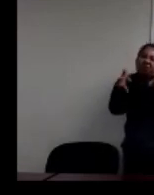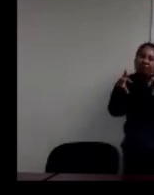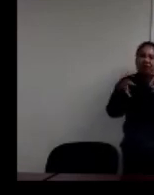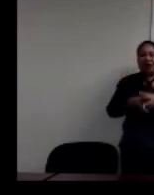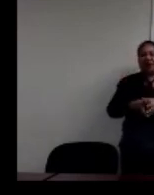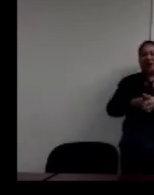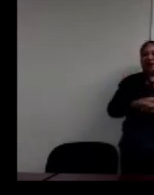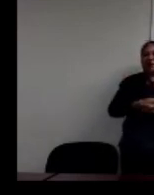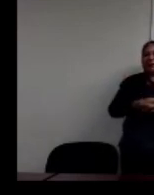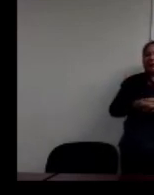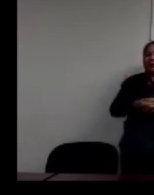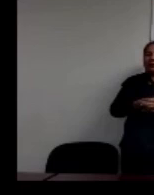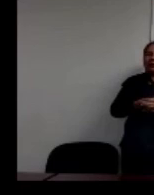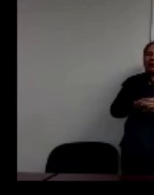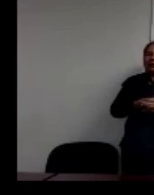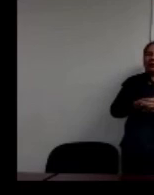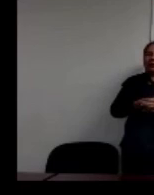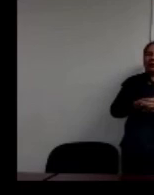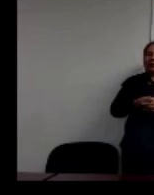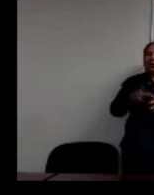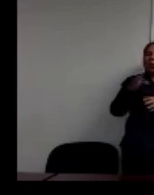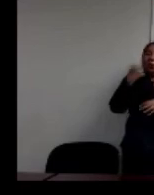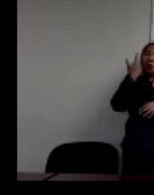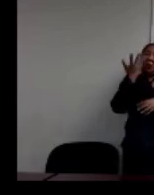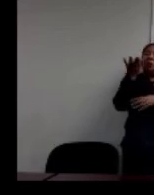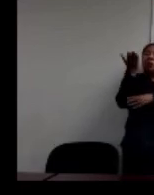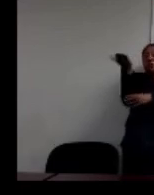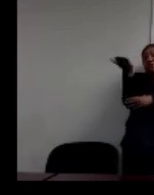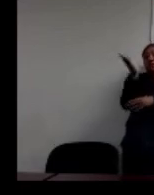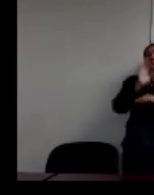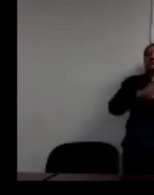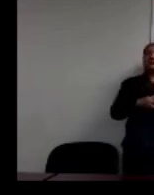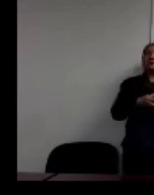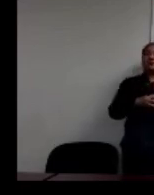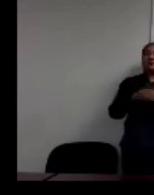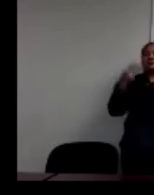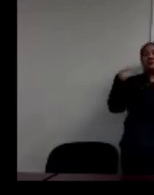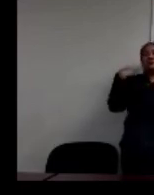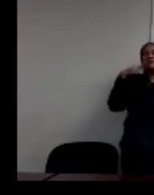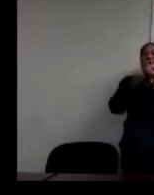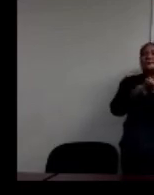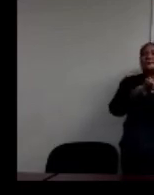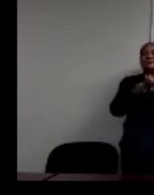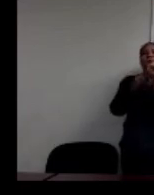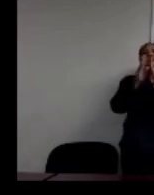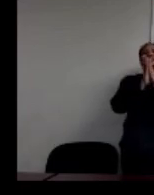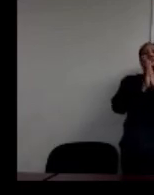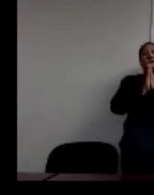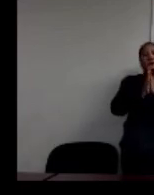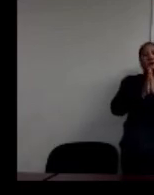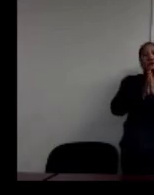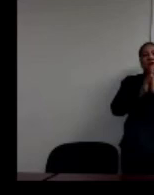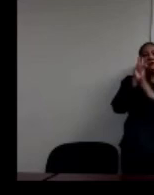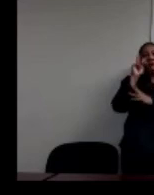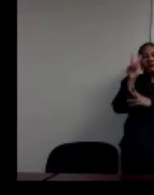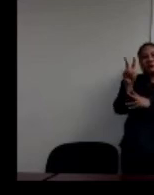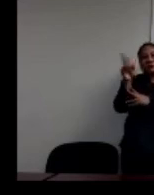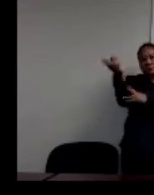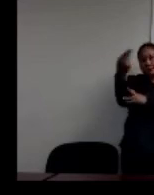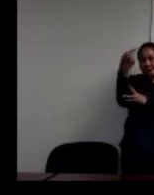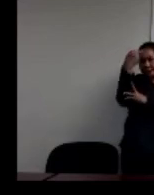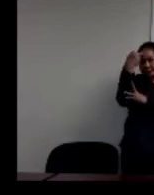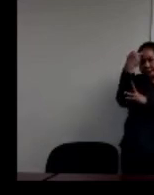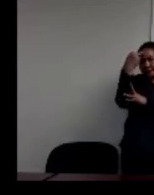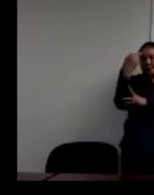en la forma de que me da la cosa que yo les estaba pidiendo. Entonces, maestros, esto lo van a ver y se van a acordar de